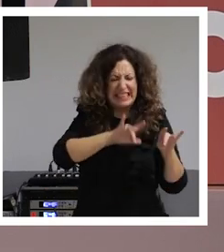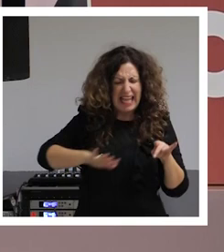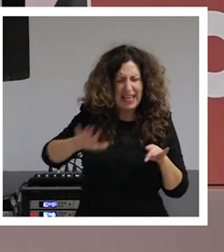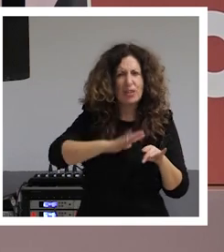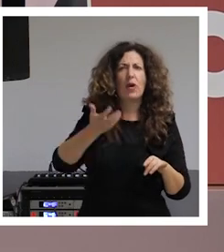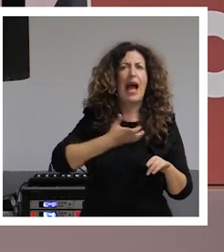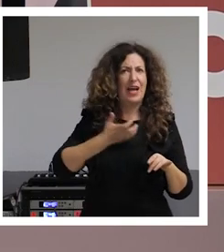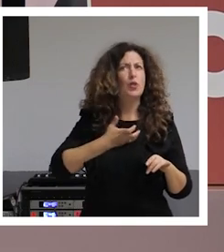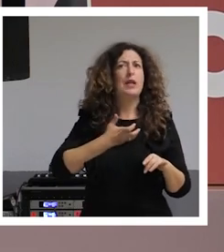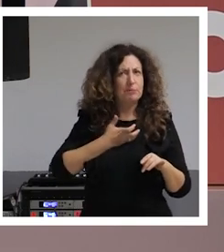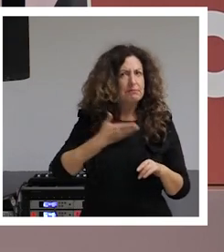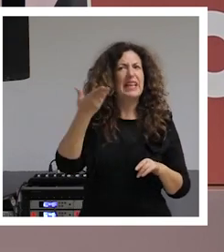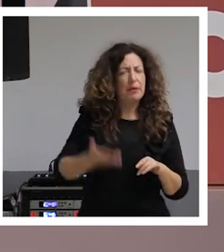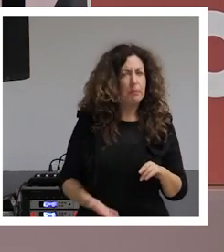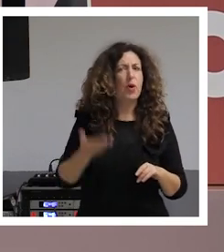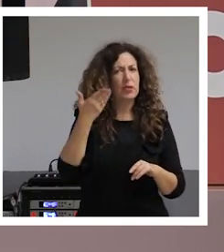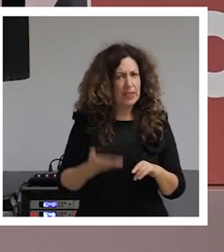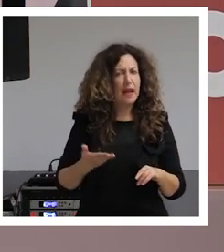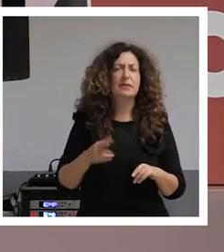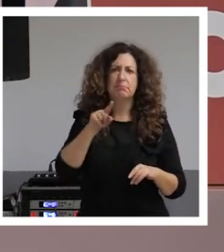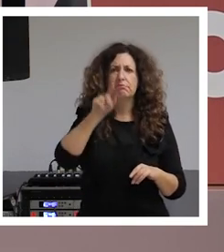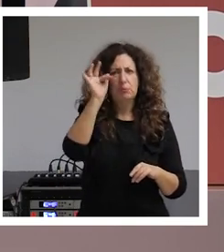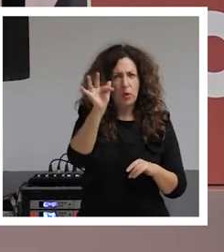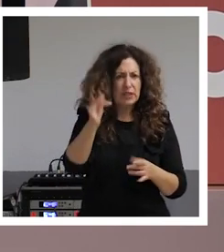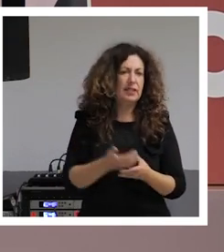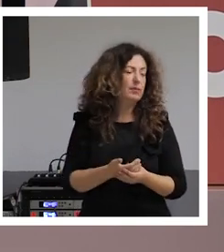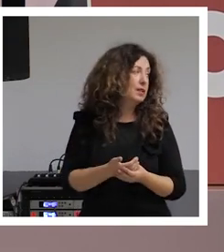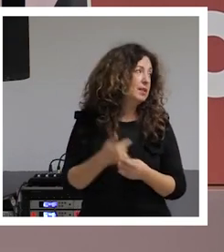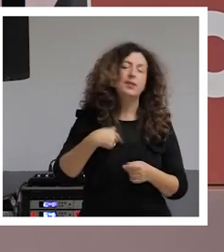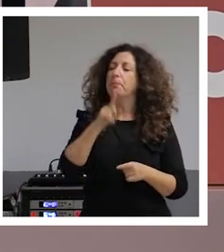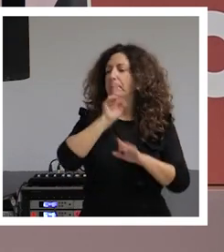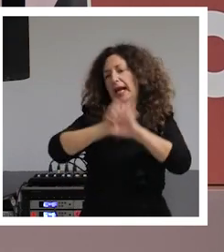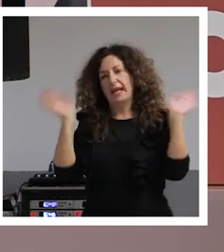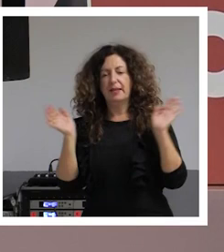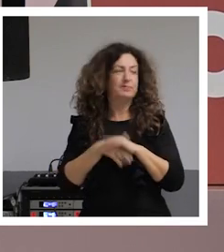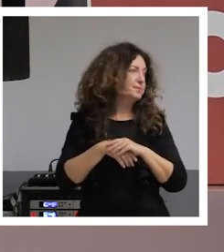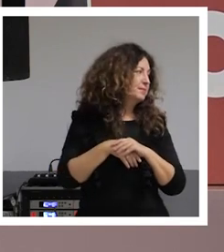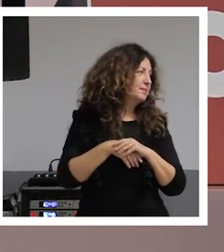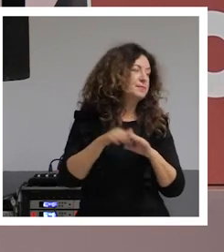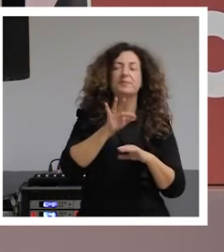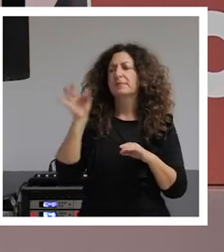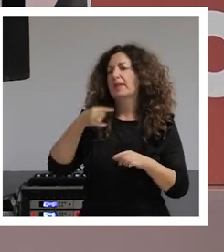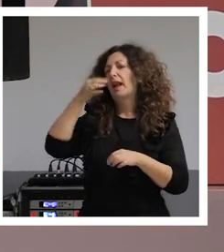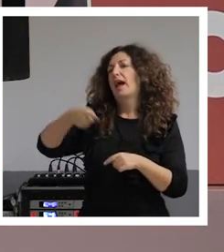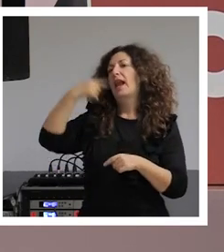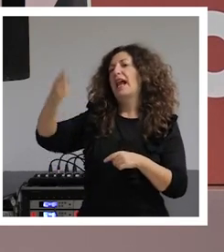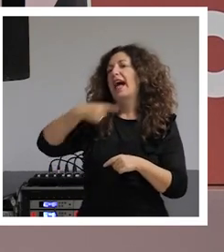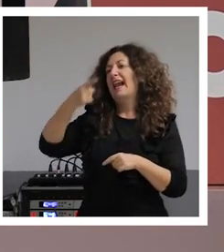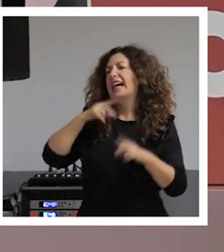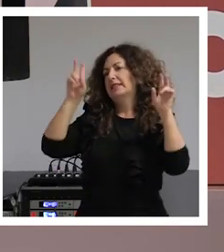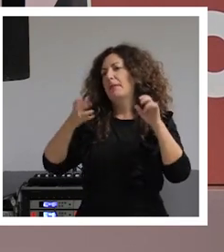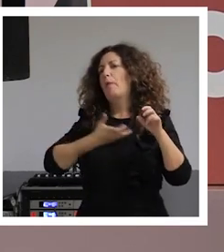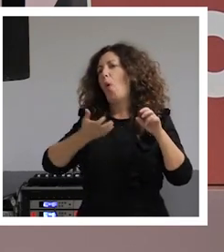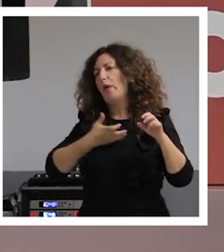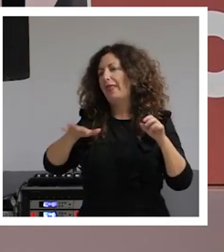ayuntamientos son importantes pues es algo positivo y Bueno yo ya me voy a callar porque si no me pongo aquí hablar de municipalismo